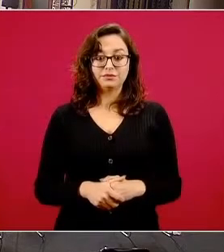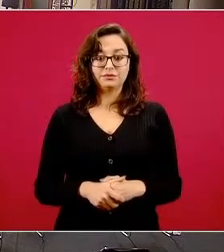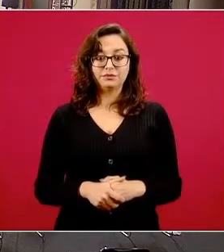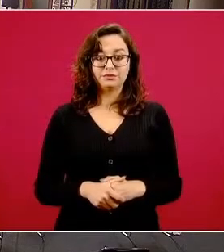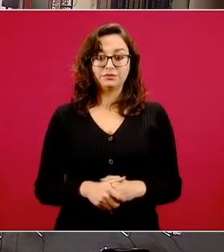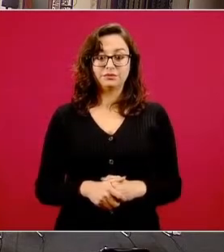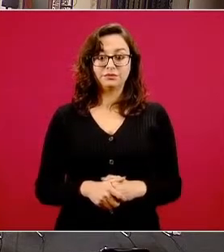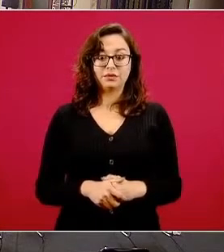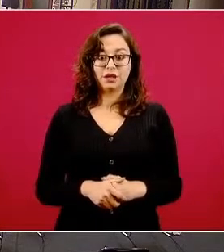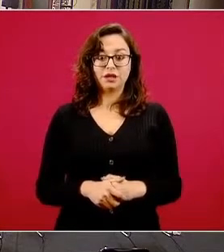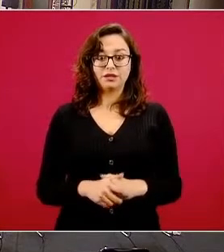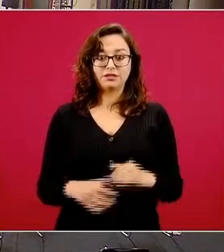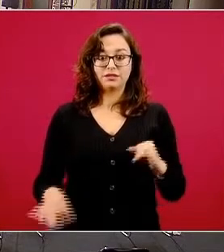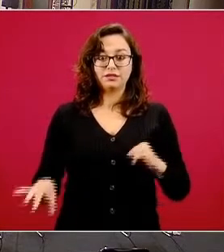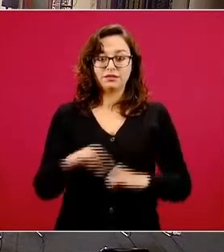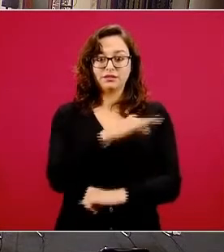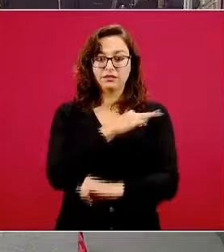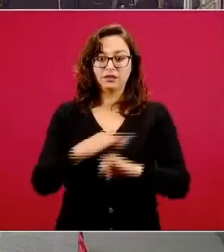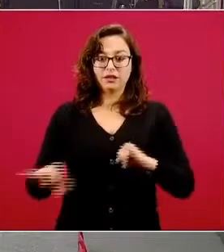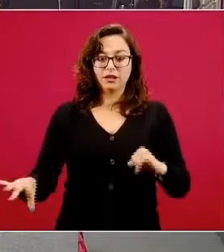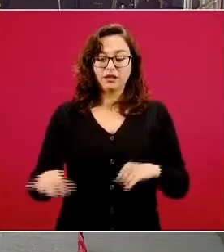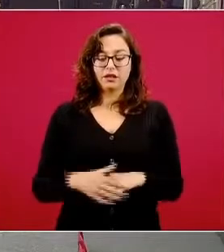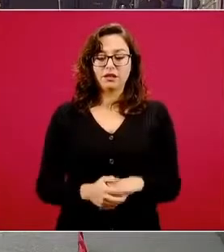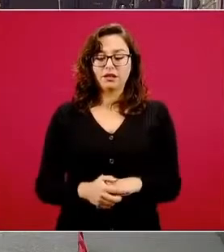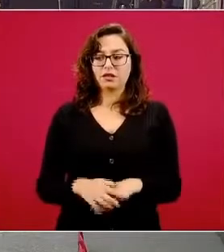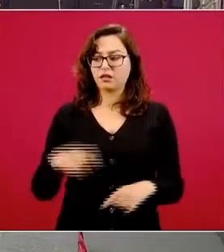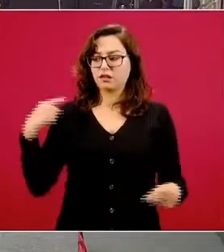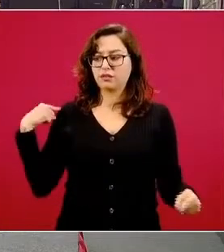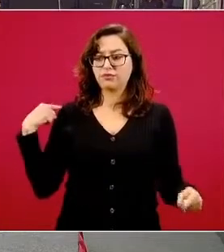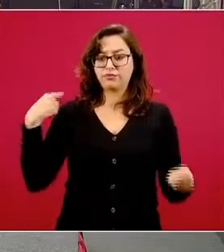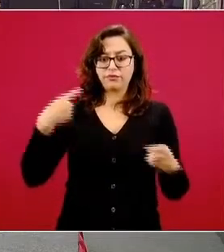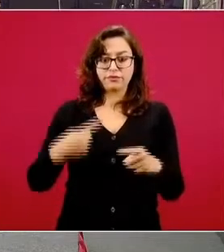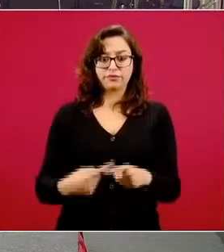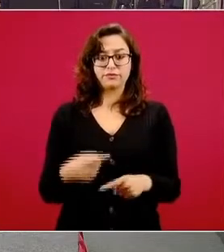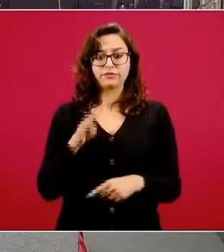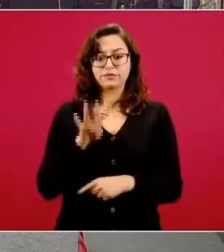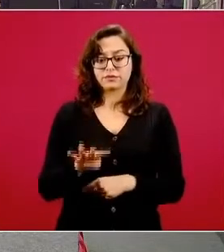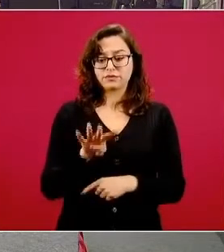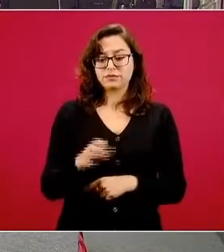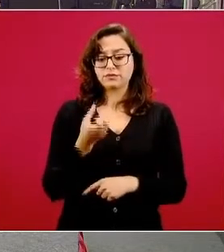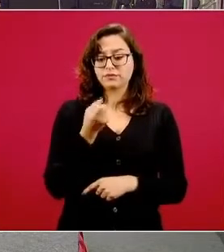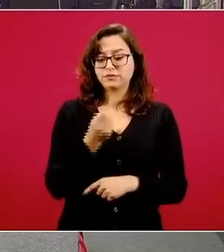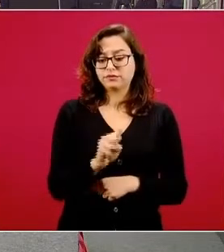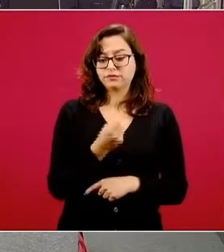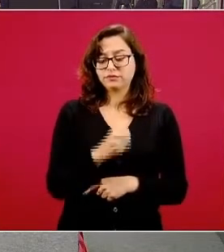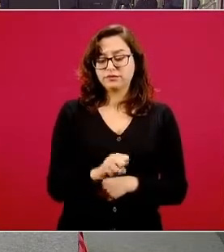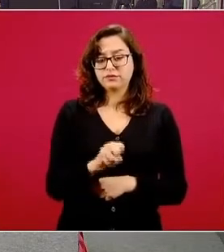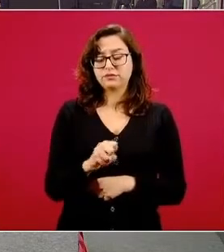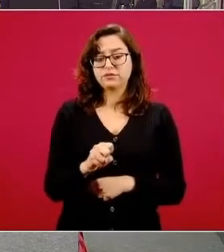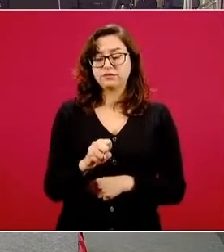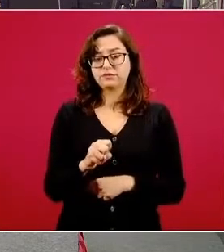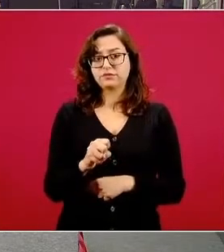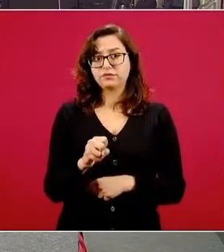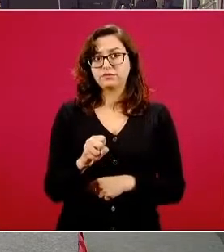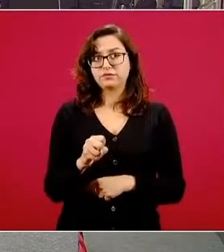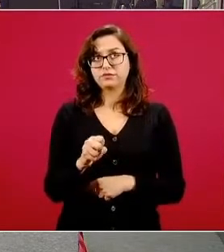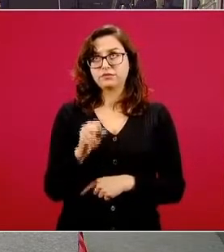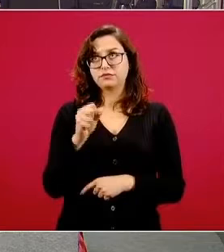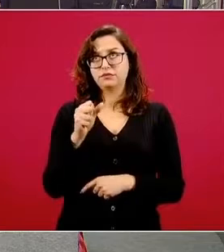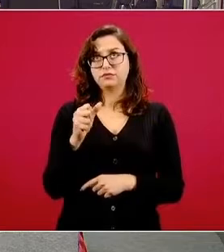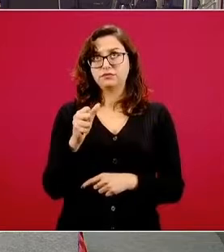La última y nos vamos. Durante la última semana, desde el 19 de septiembre hasta ayer 2 de octubre, hoy es 3, ¿verdad?